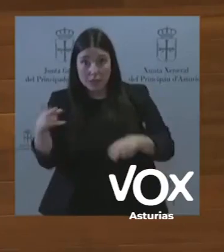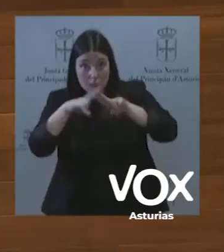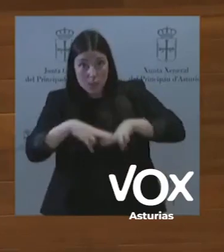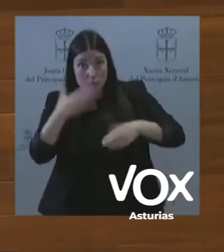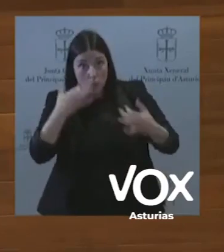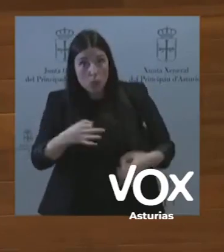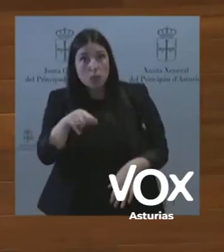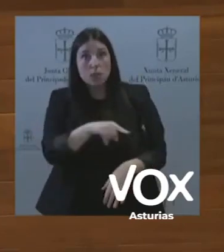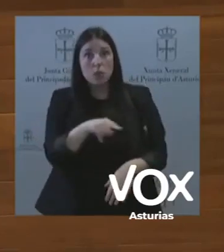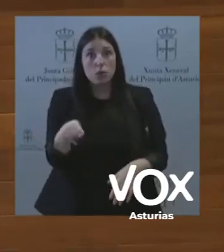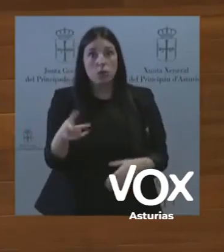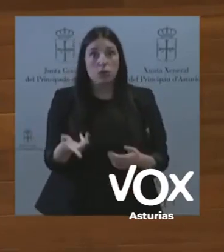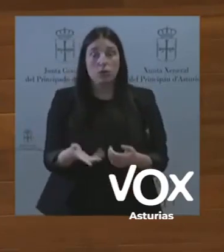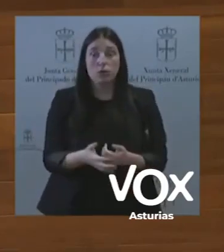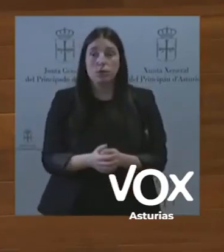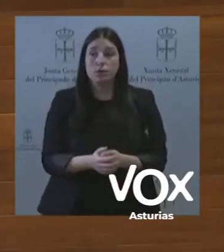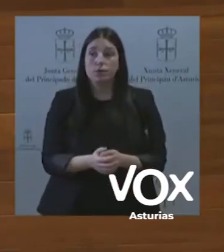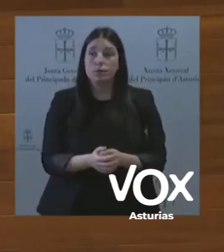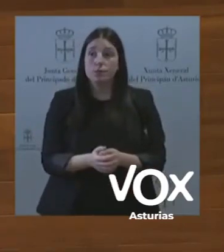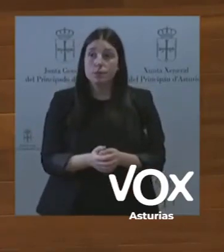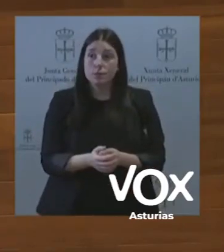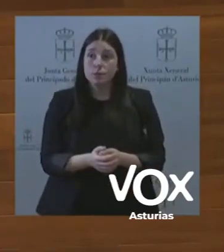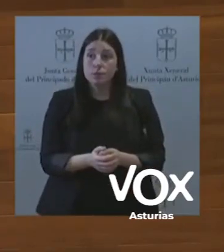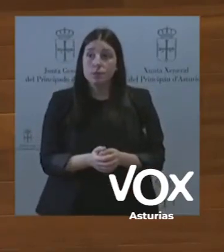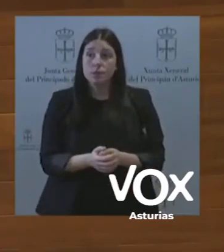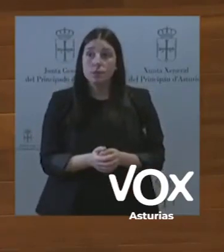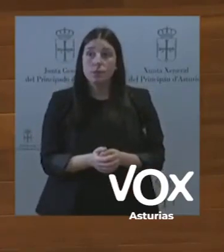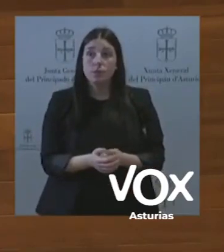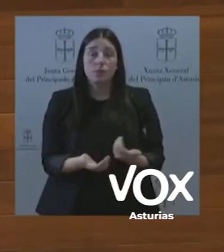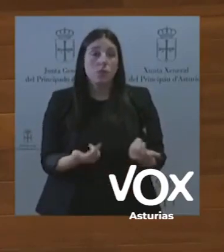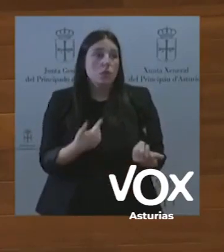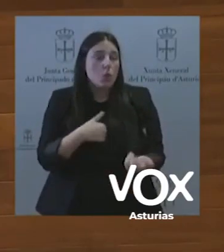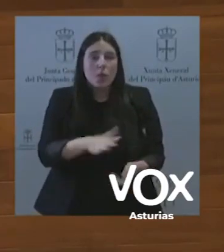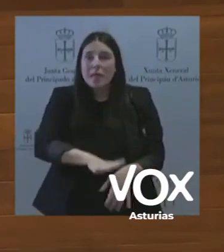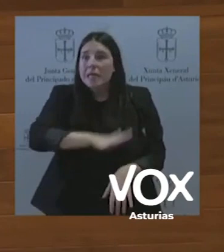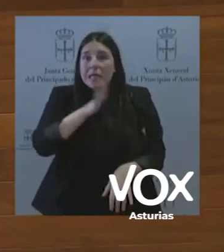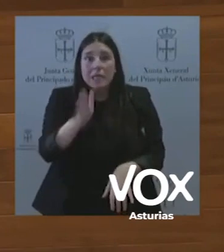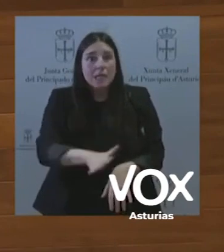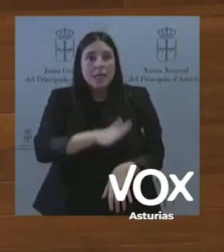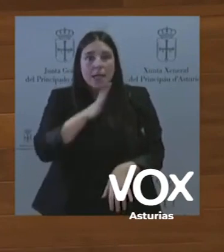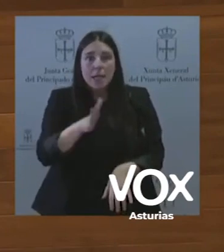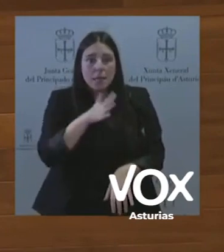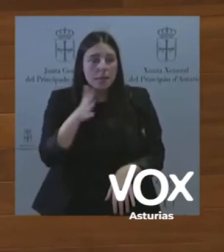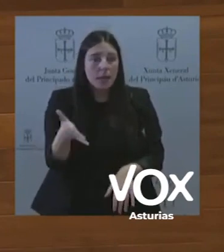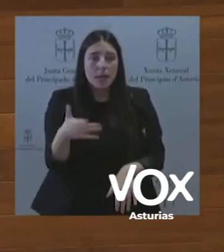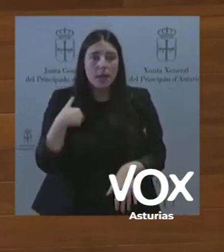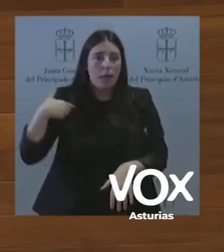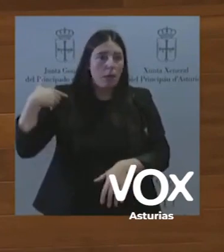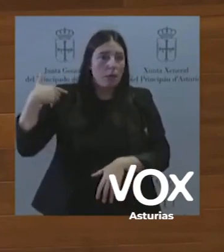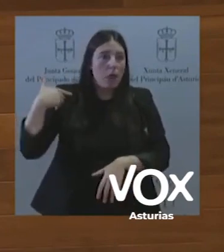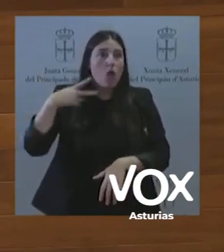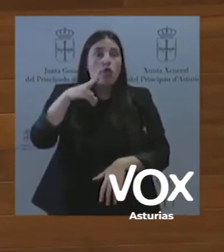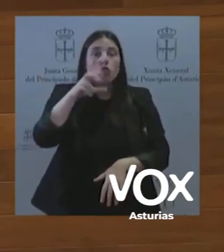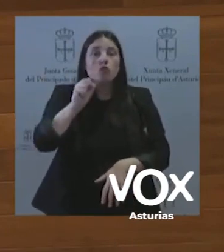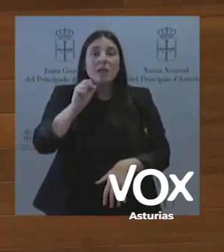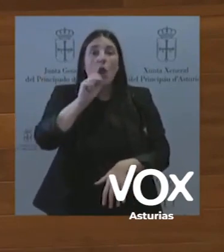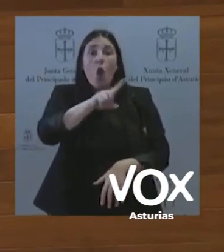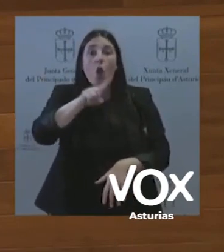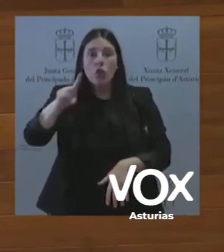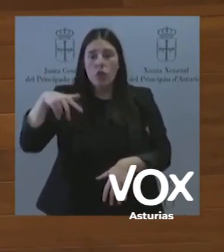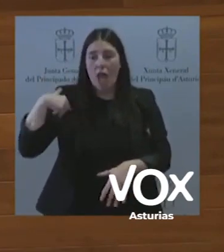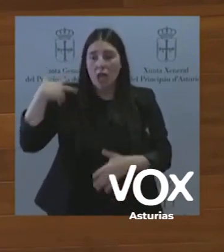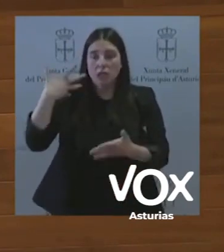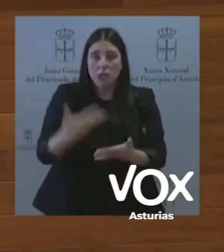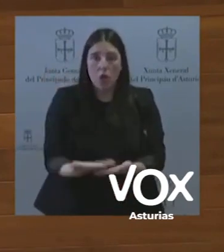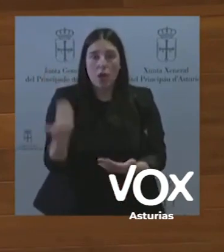verdad que es increíble que después de tanto tiempo, desde 2011, en el que ya se advirtió de los problemas que se estaban generando en seguridad en